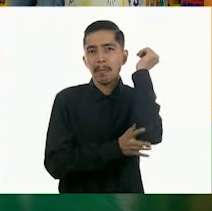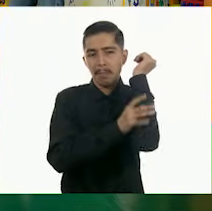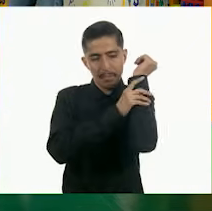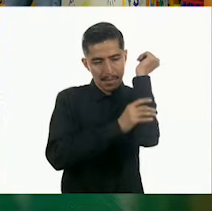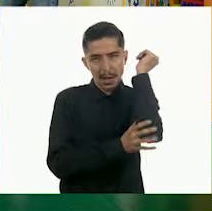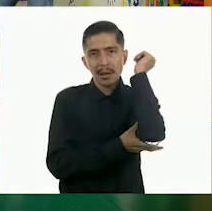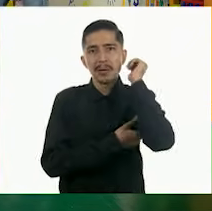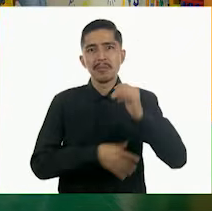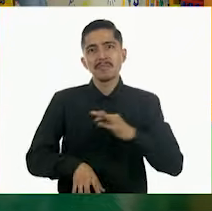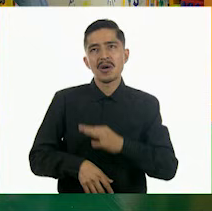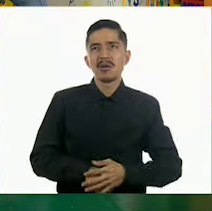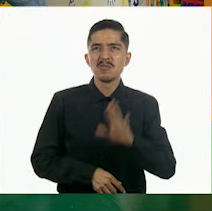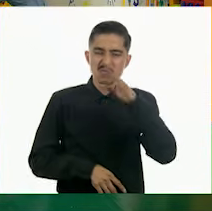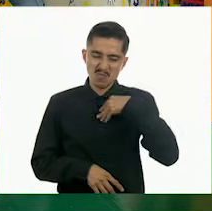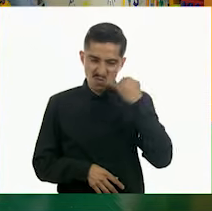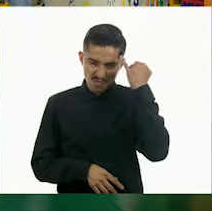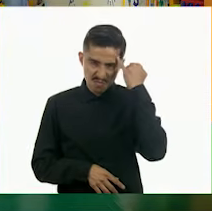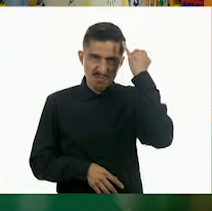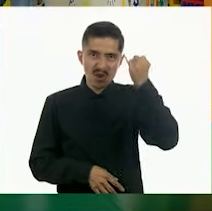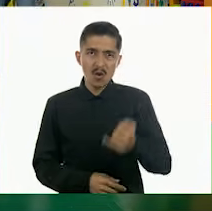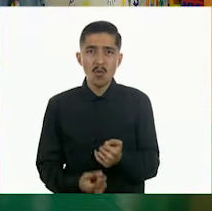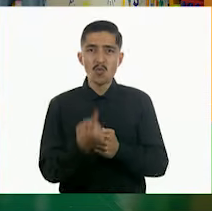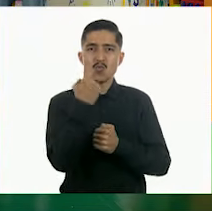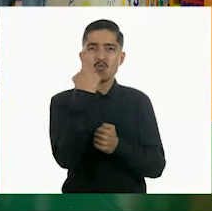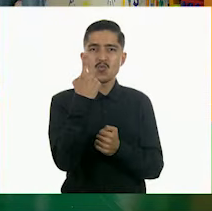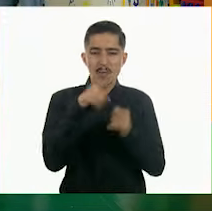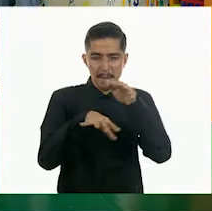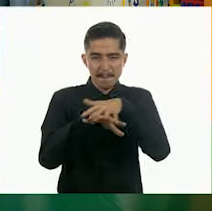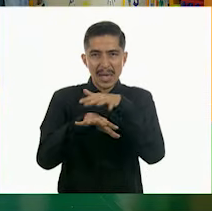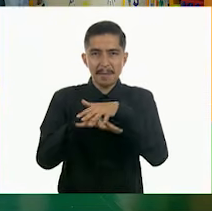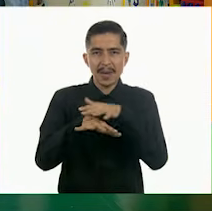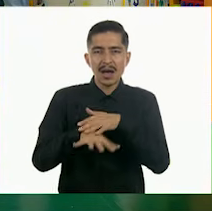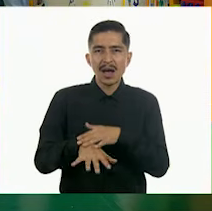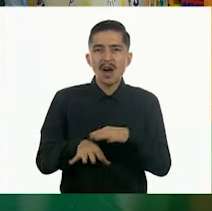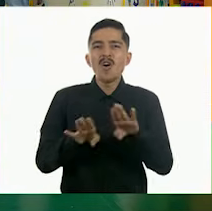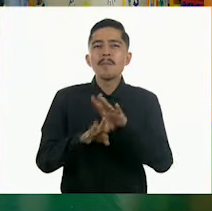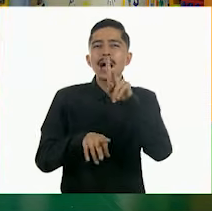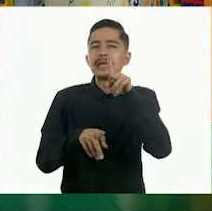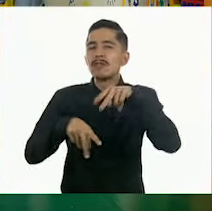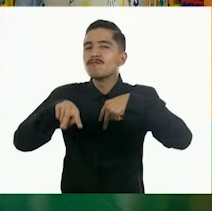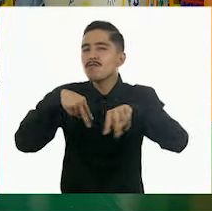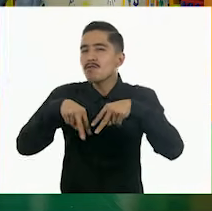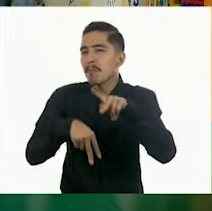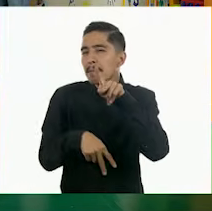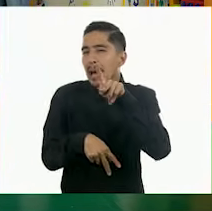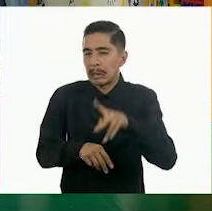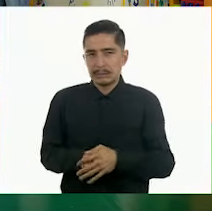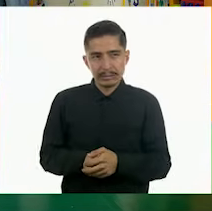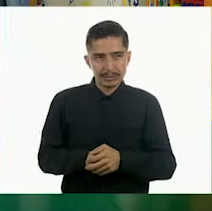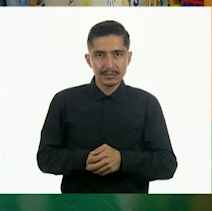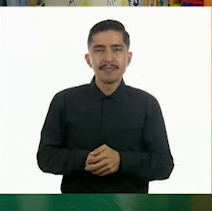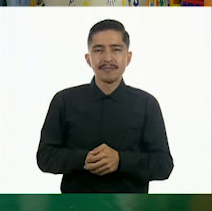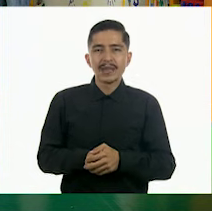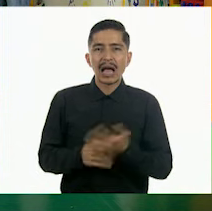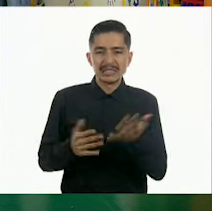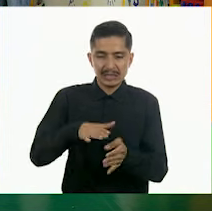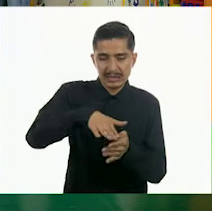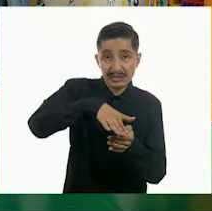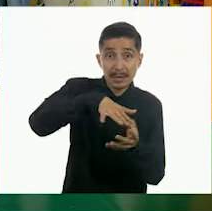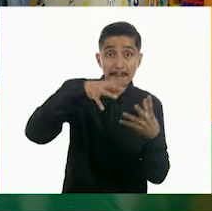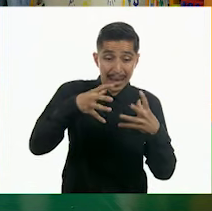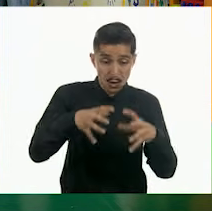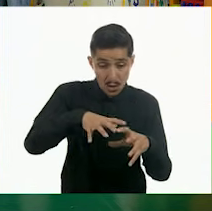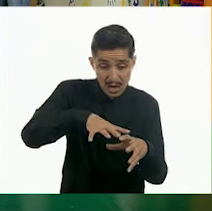Se me ocurre con un pie, como utilizando una técnica de fútbol. Haciendo un jalón.